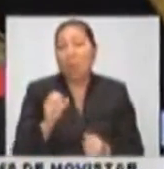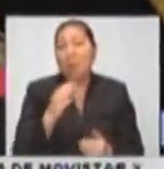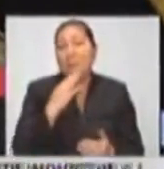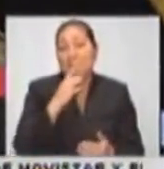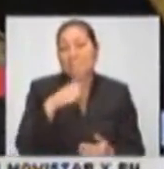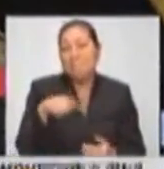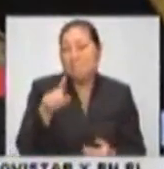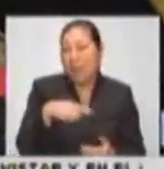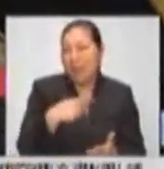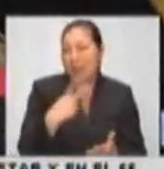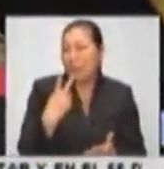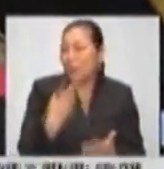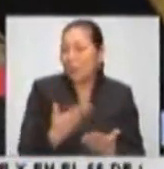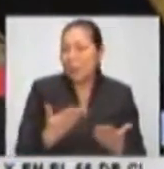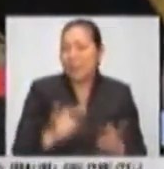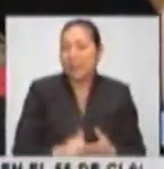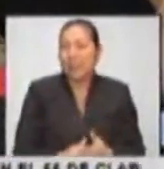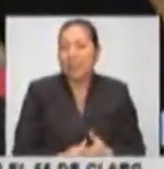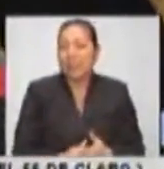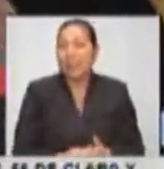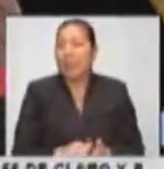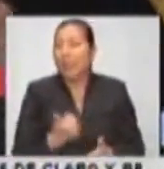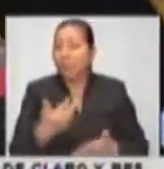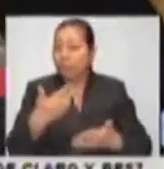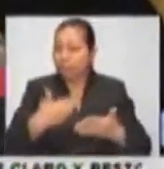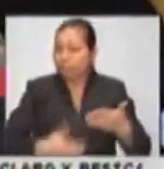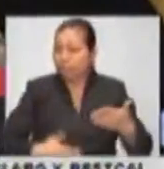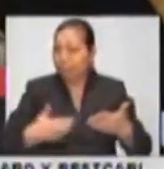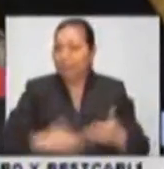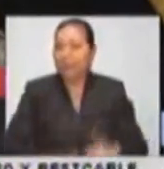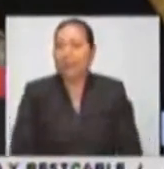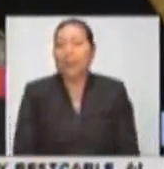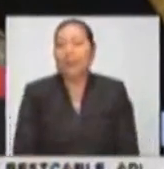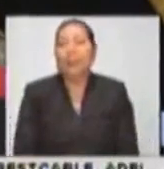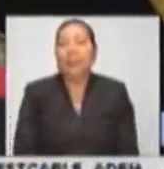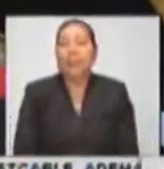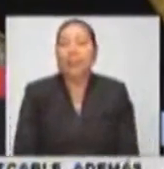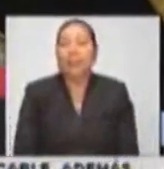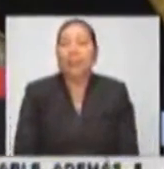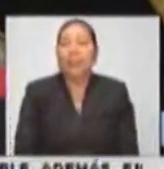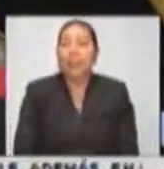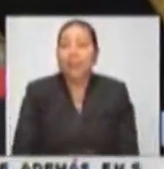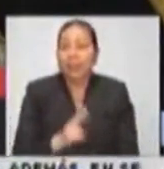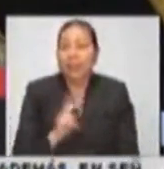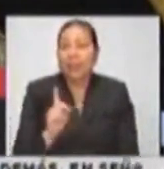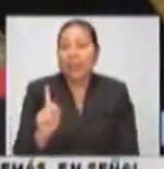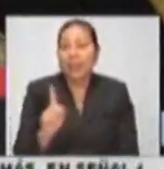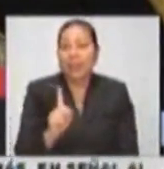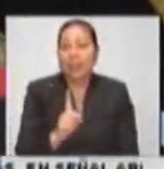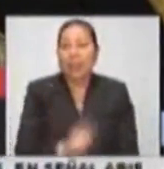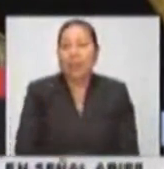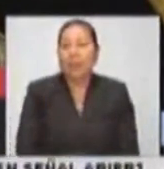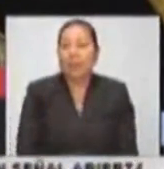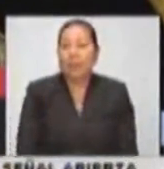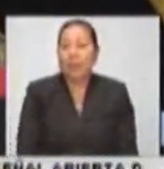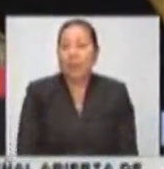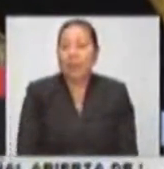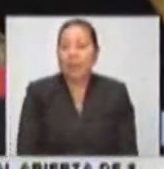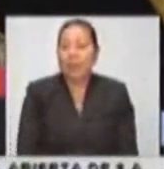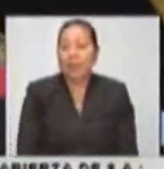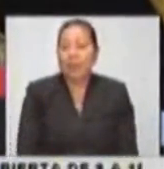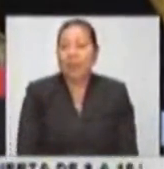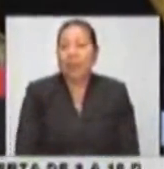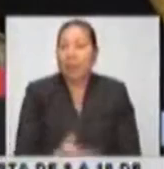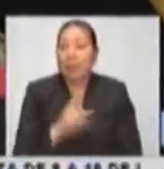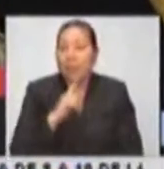aprender en los dos casos. En las siguientes páginas, no me voy a parar, ahí está cada una de las, ¿no?, cada uno de